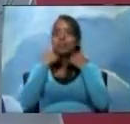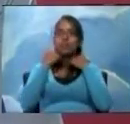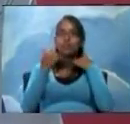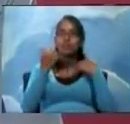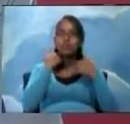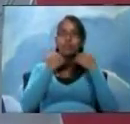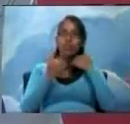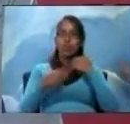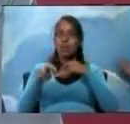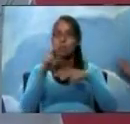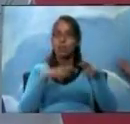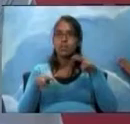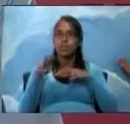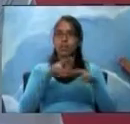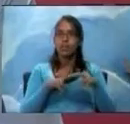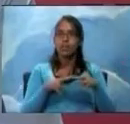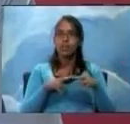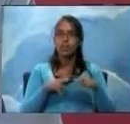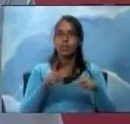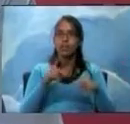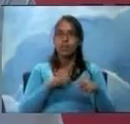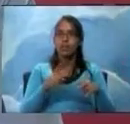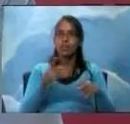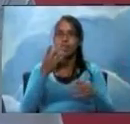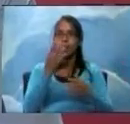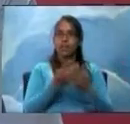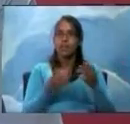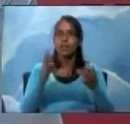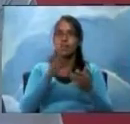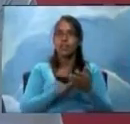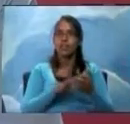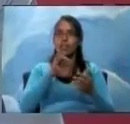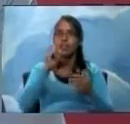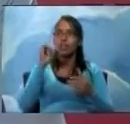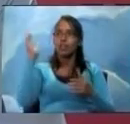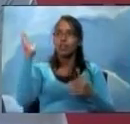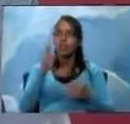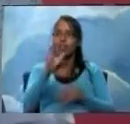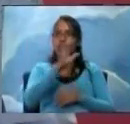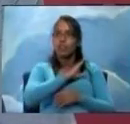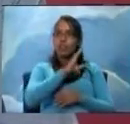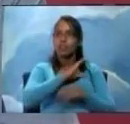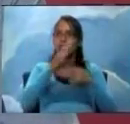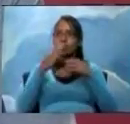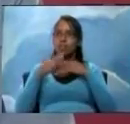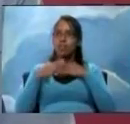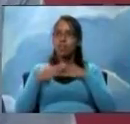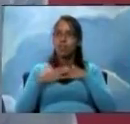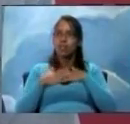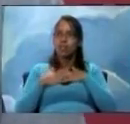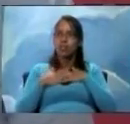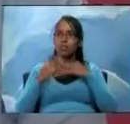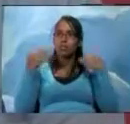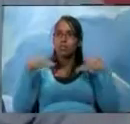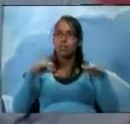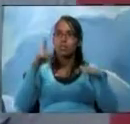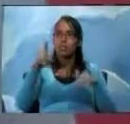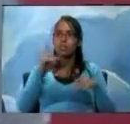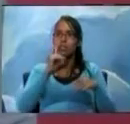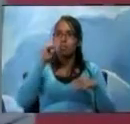me visitaste, en la cárcel y viniste a mí. Quizá usted se